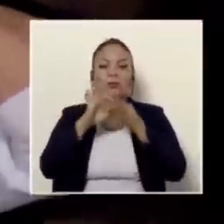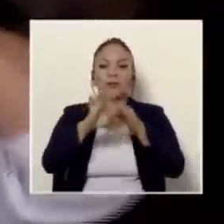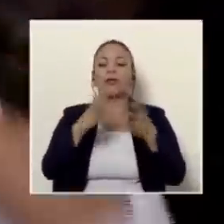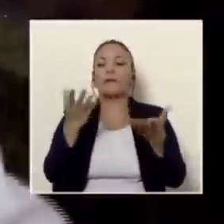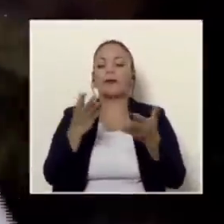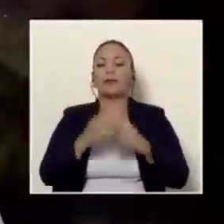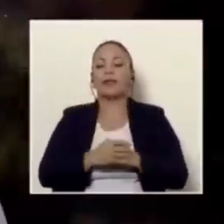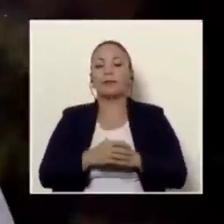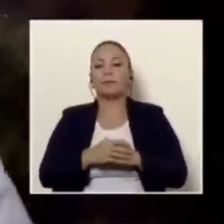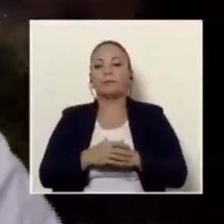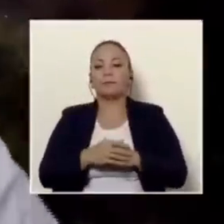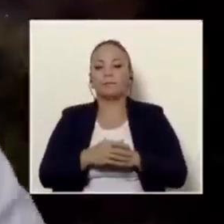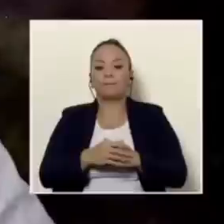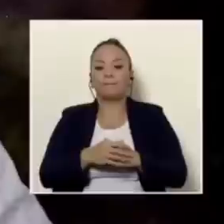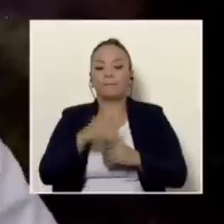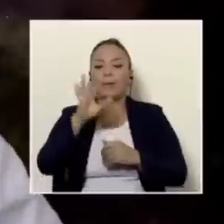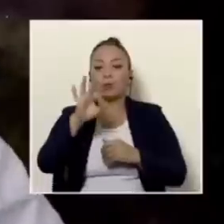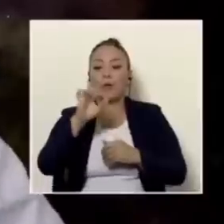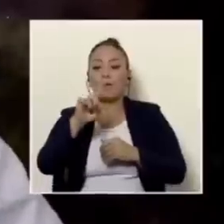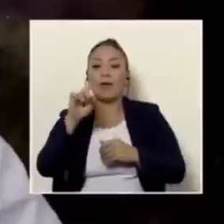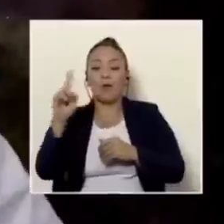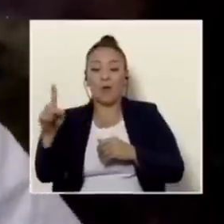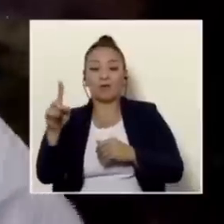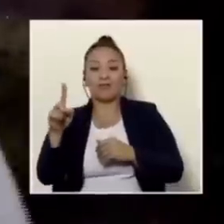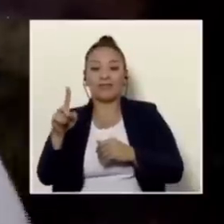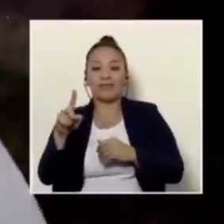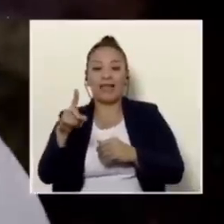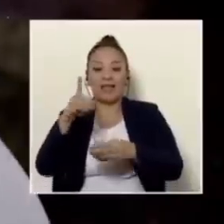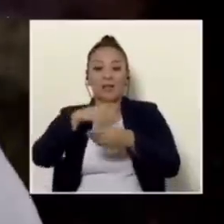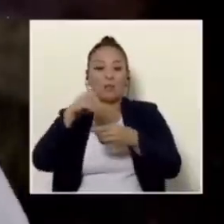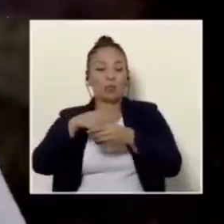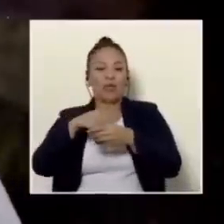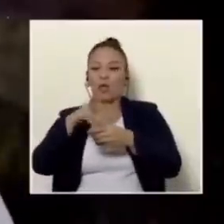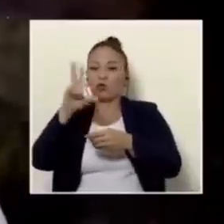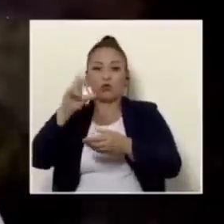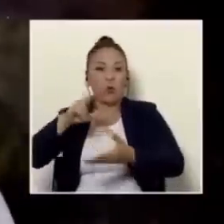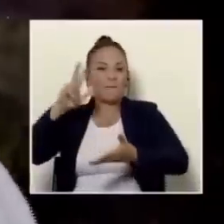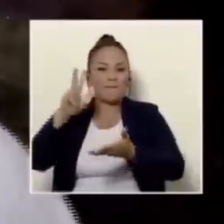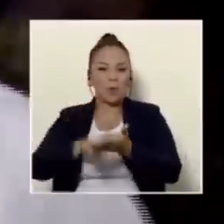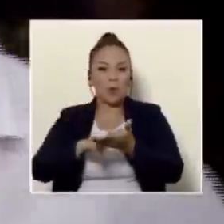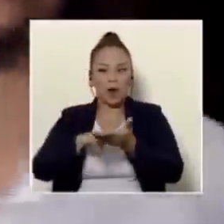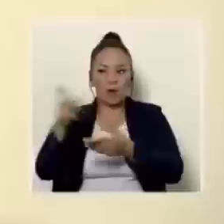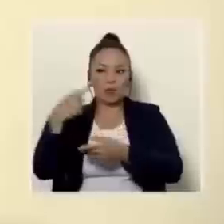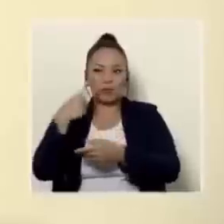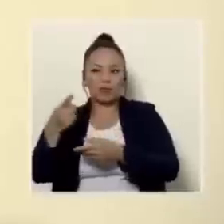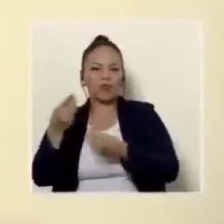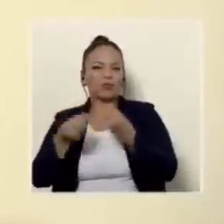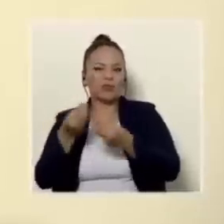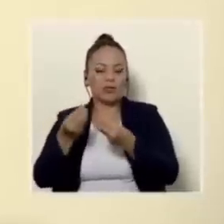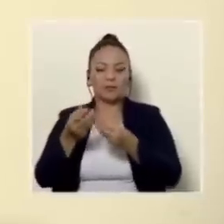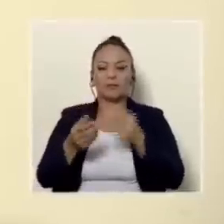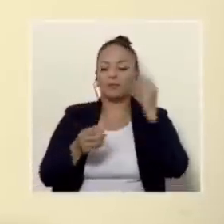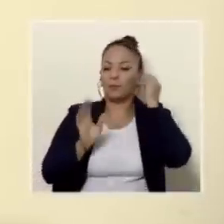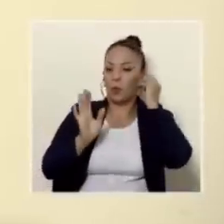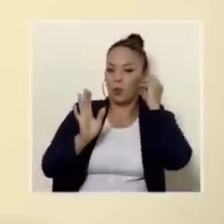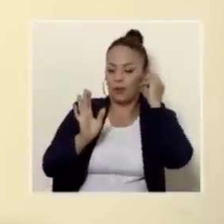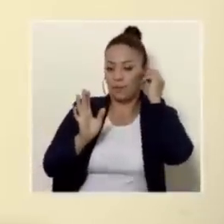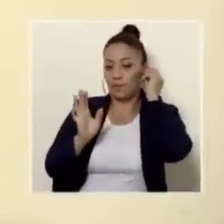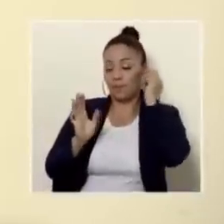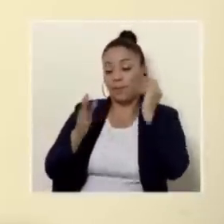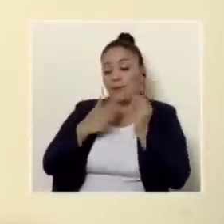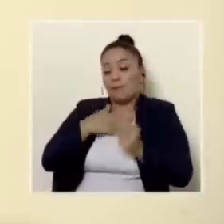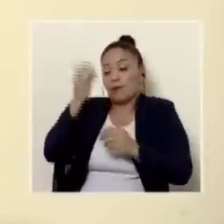el resello al proyecto del 911 que se dio en la Asamblea Legislativa el pasado lunes. Gracias. Mi criterio es que